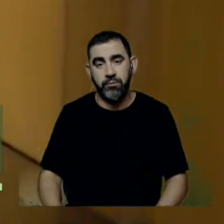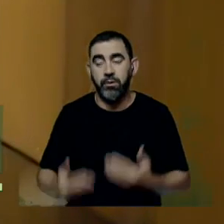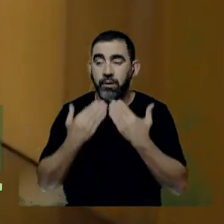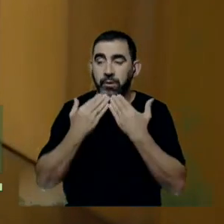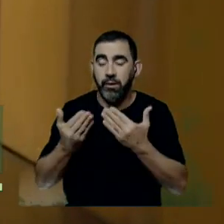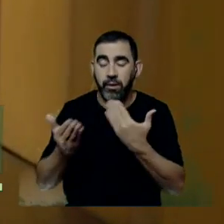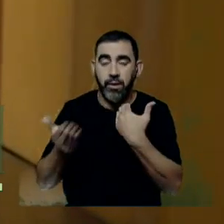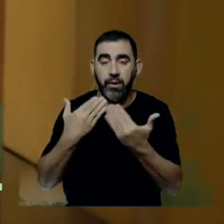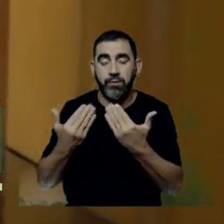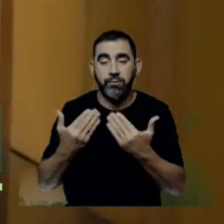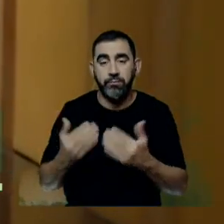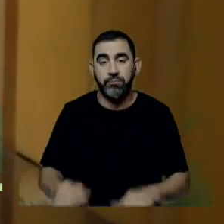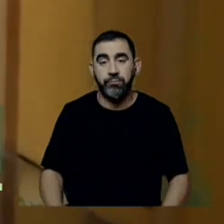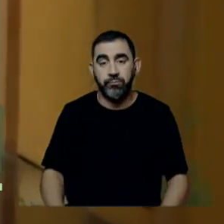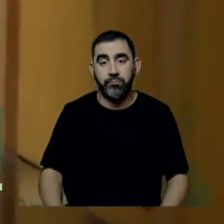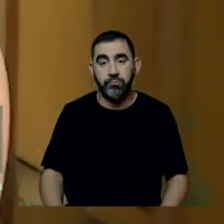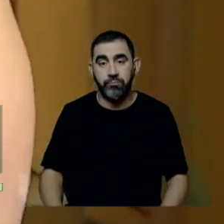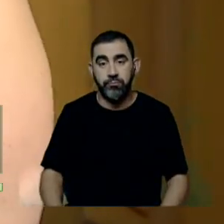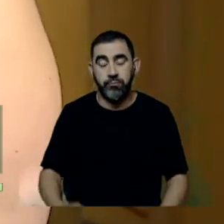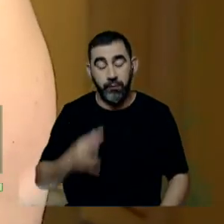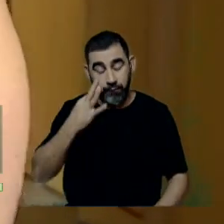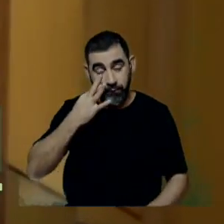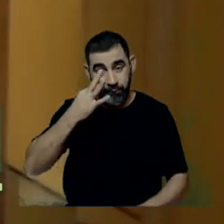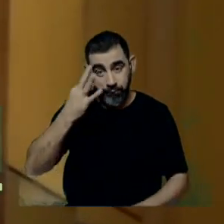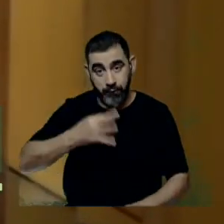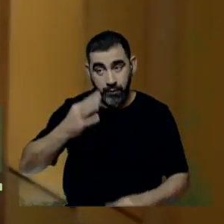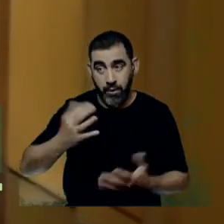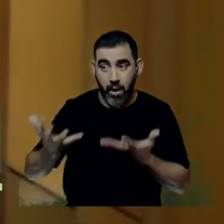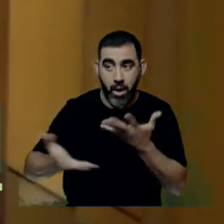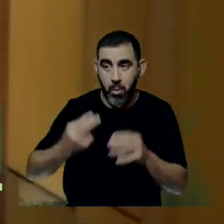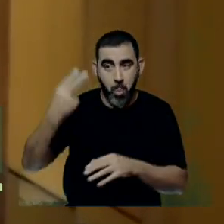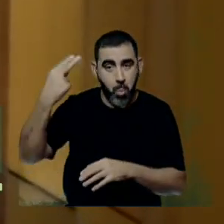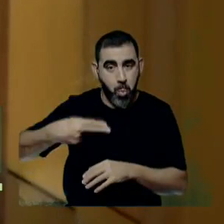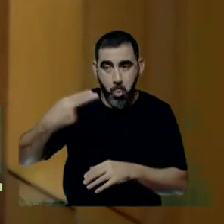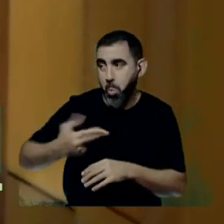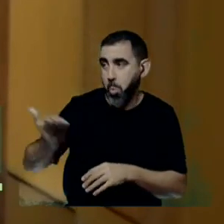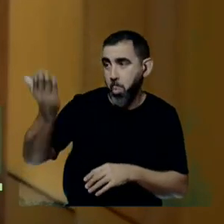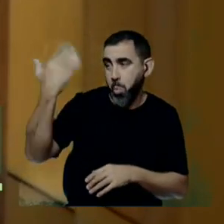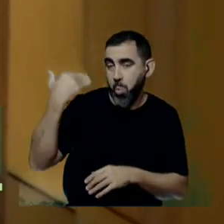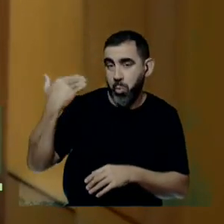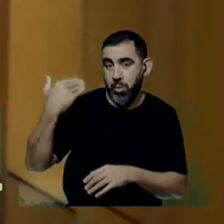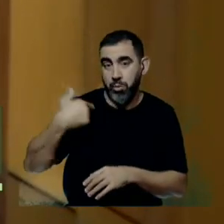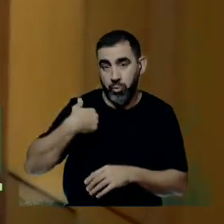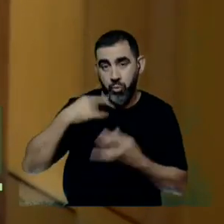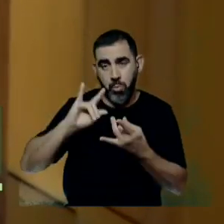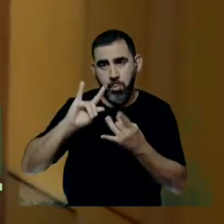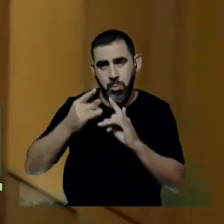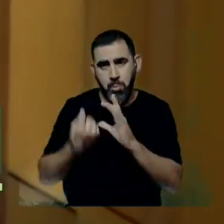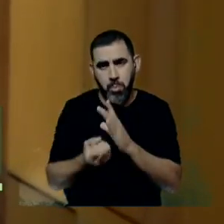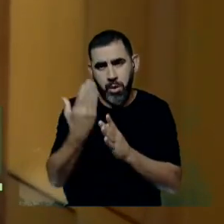por este espacio. Sí, la verdad que nos encontramos con algo que no tiene antecedente. Yo integro el Parlasur